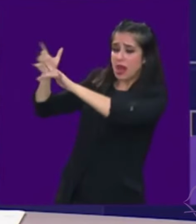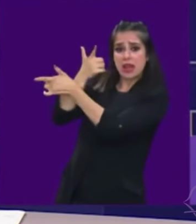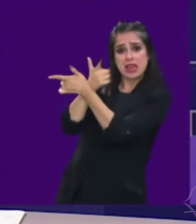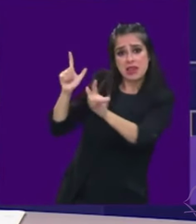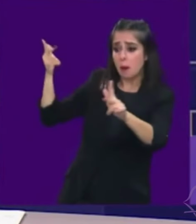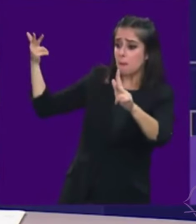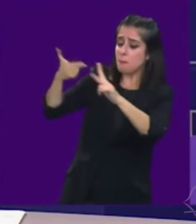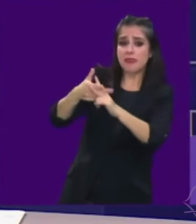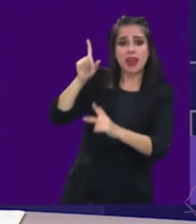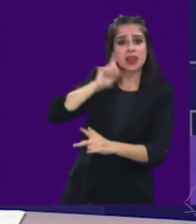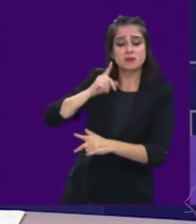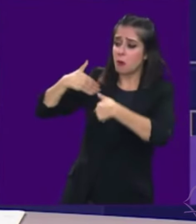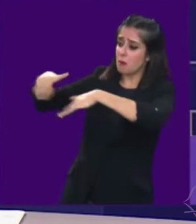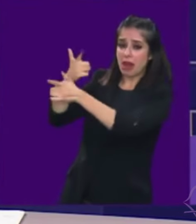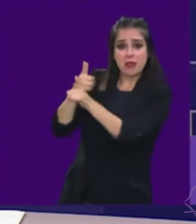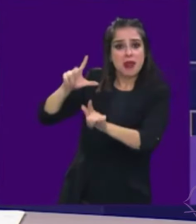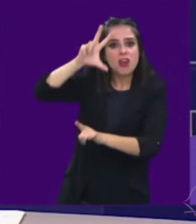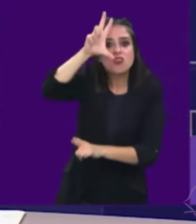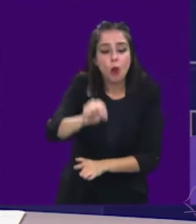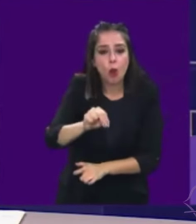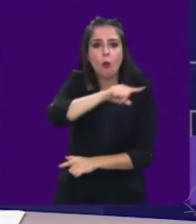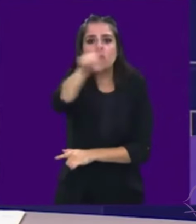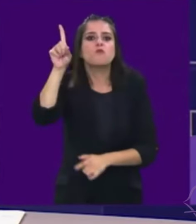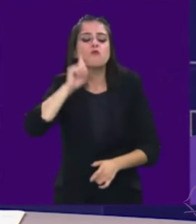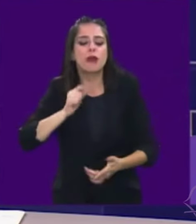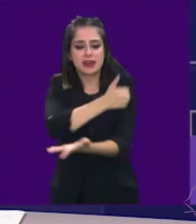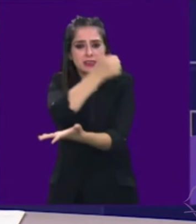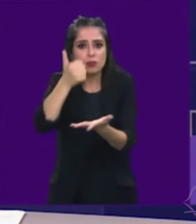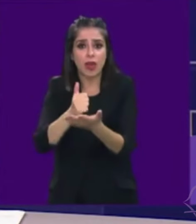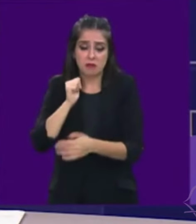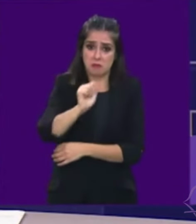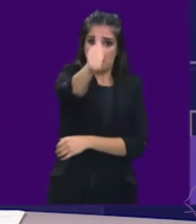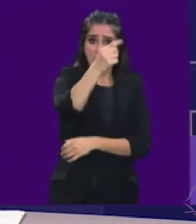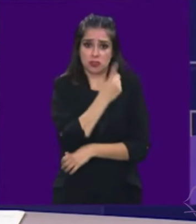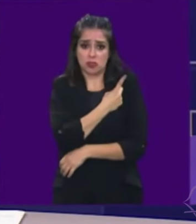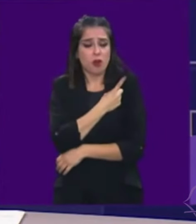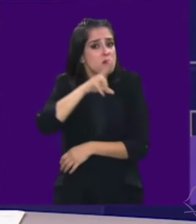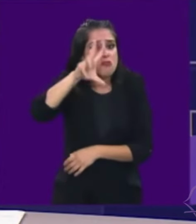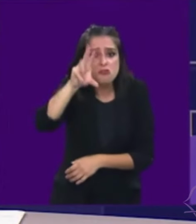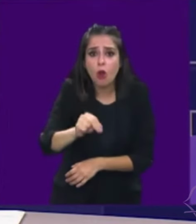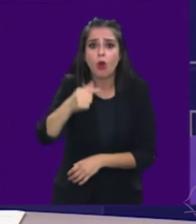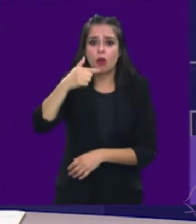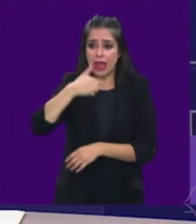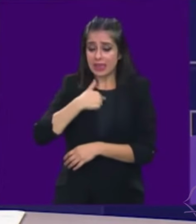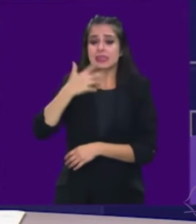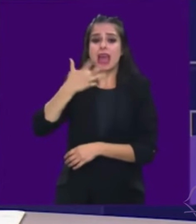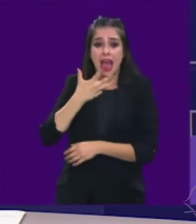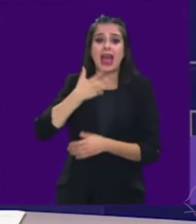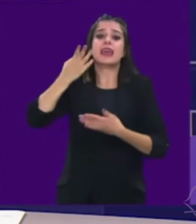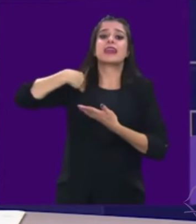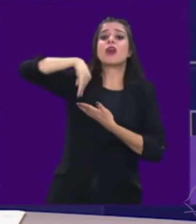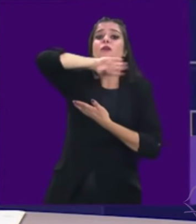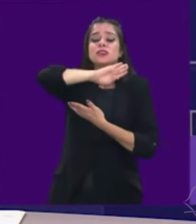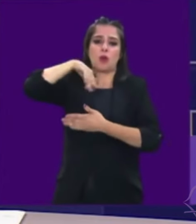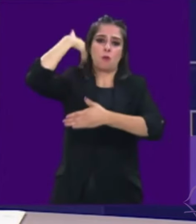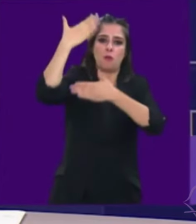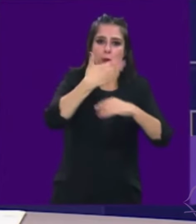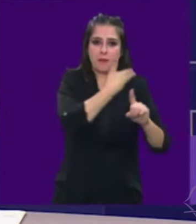el feminicidio. Mujeres de la Ciudad de México no están solas. Tienen a Claudia Sheinbaum como próxima presidenta y a